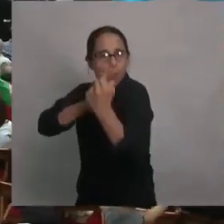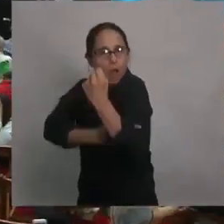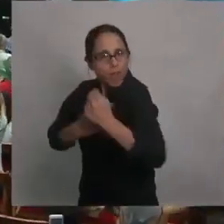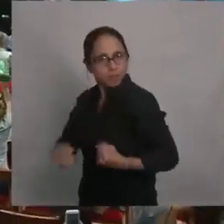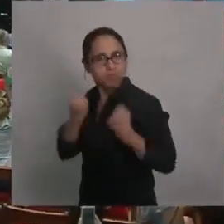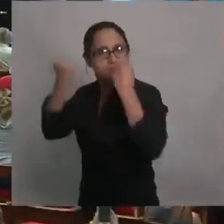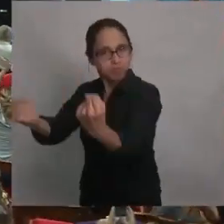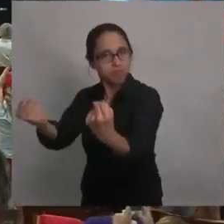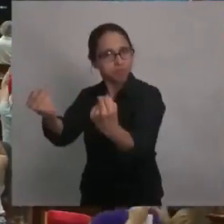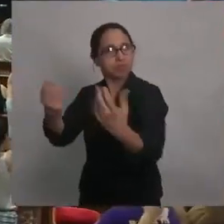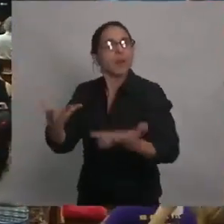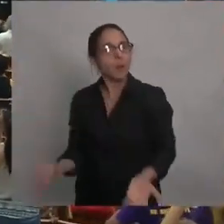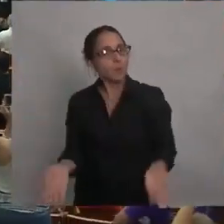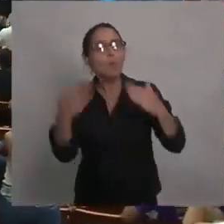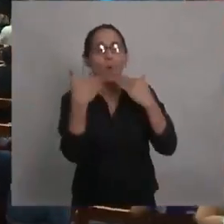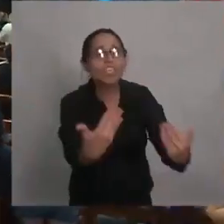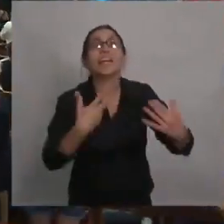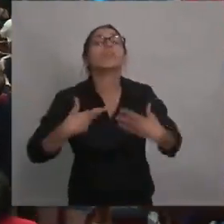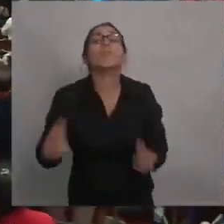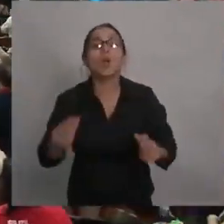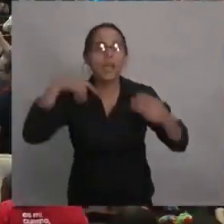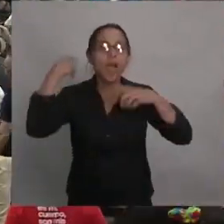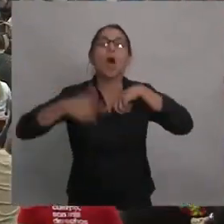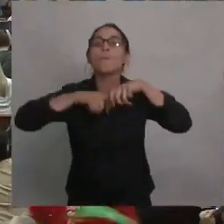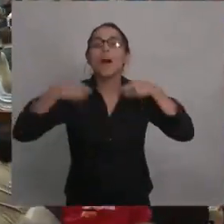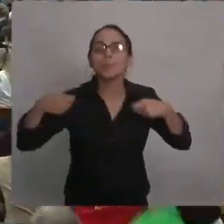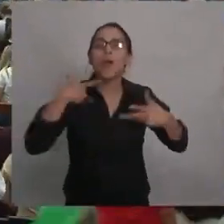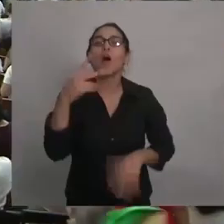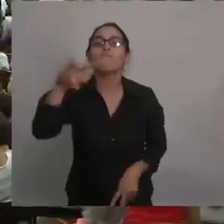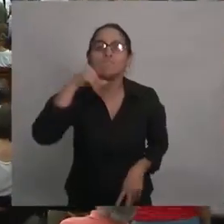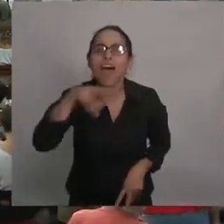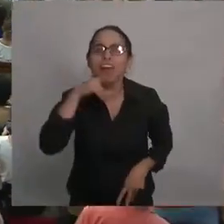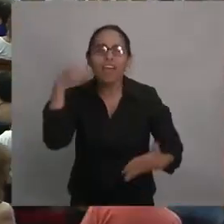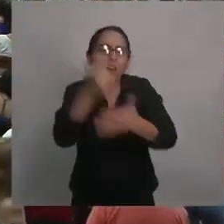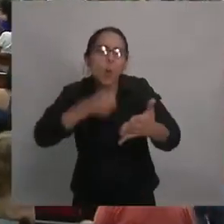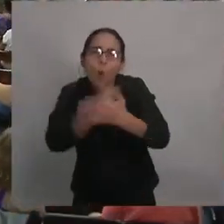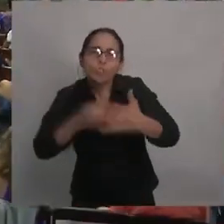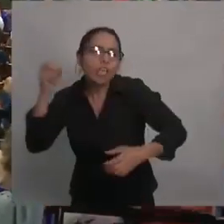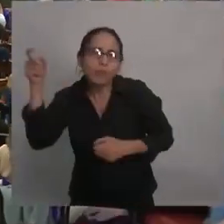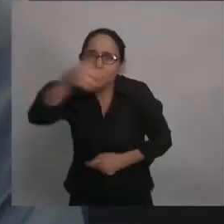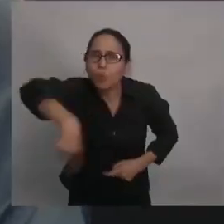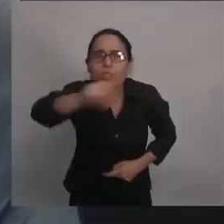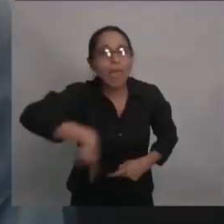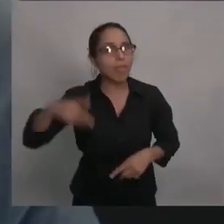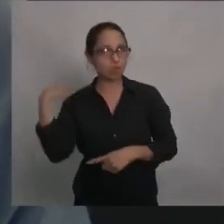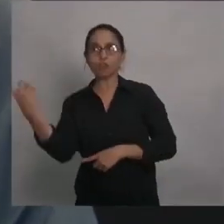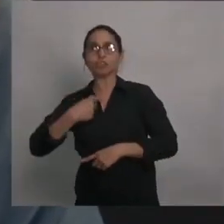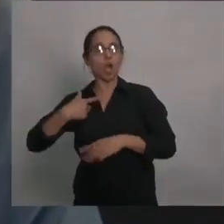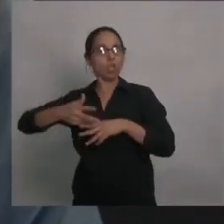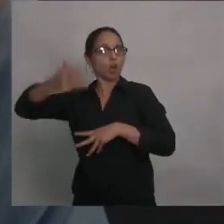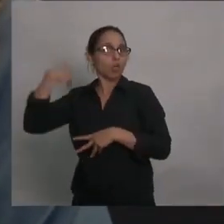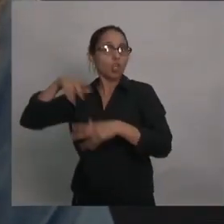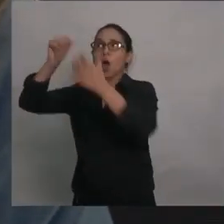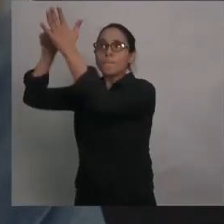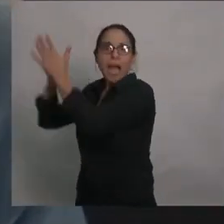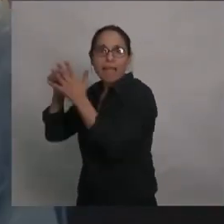Muchas gracias por vuestros pañuelos verdes. Muchas gracias por vuestra lucha. La hemos seguido muy detenidamente en